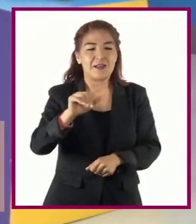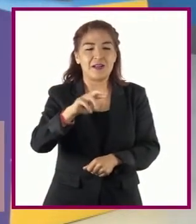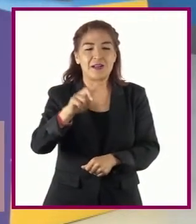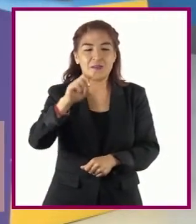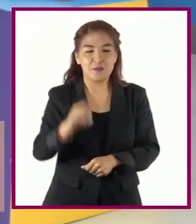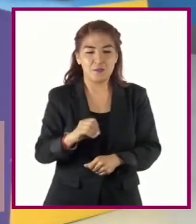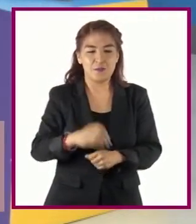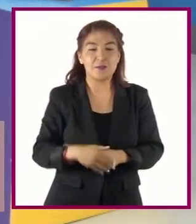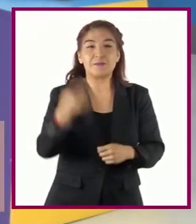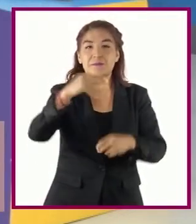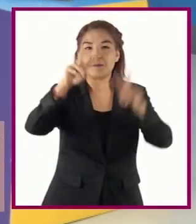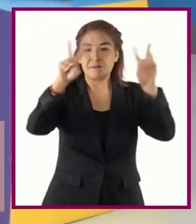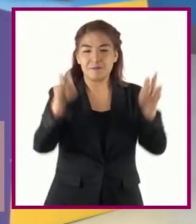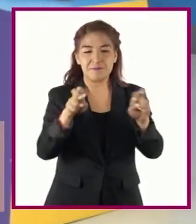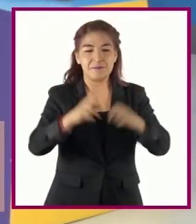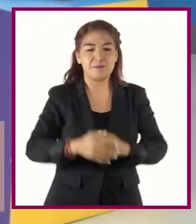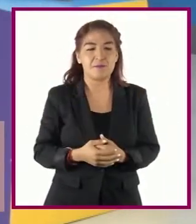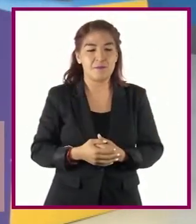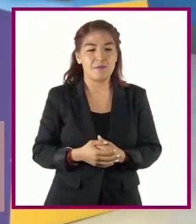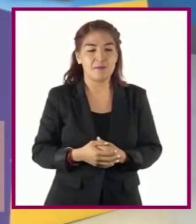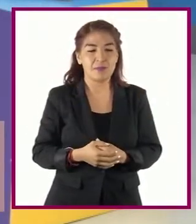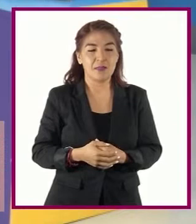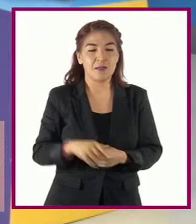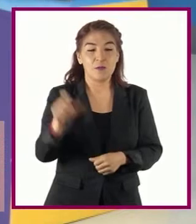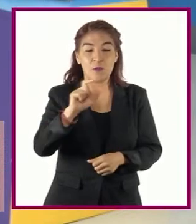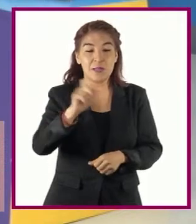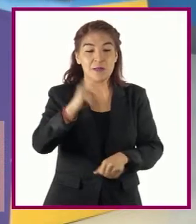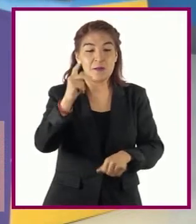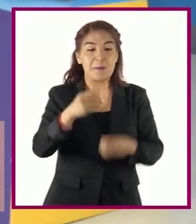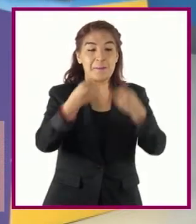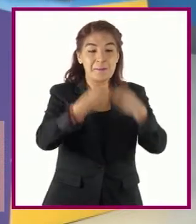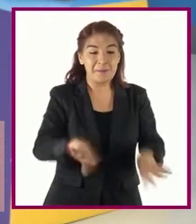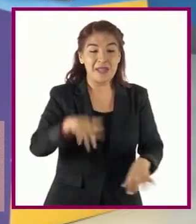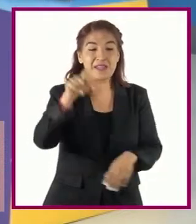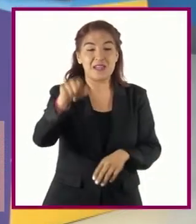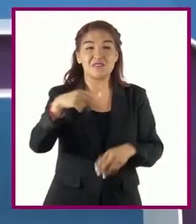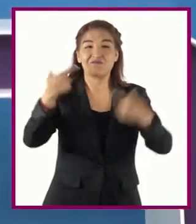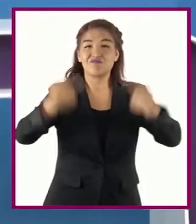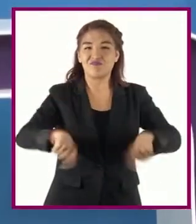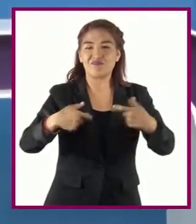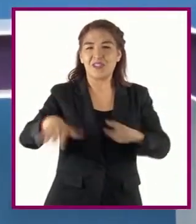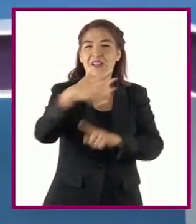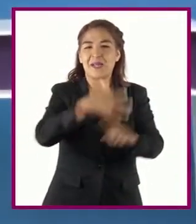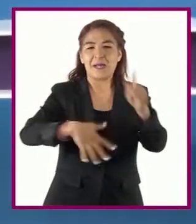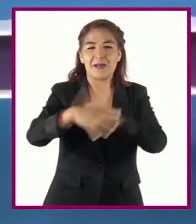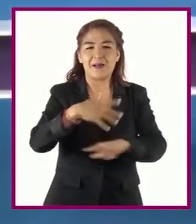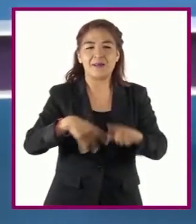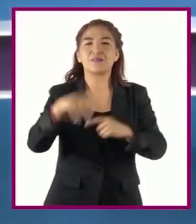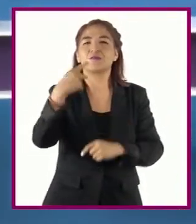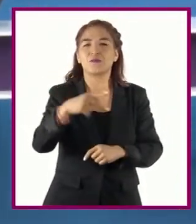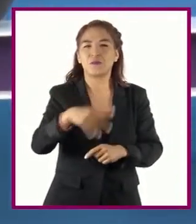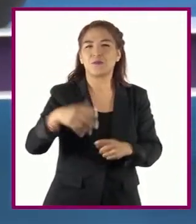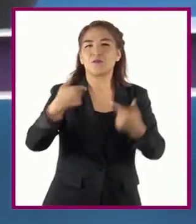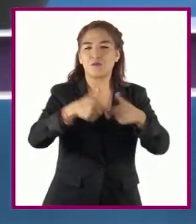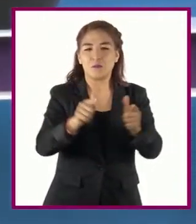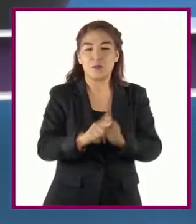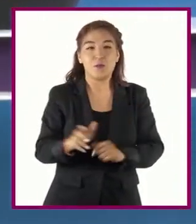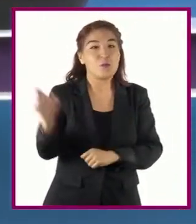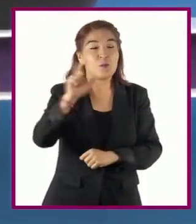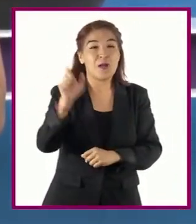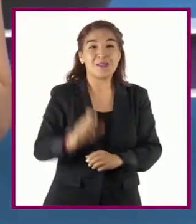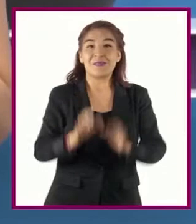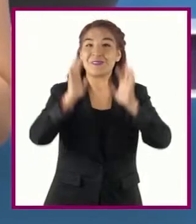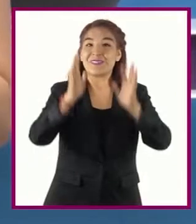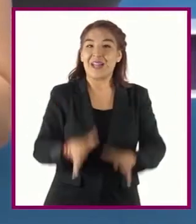Avilés. Se titula Cuando pierda sus cabellos la burguesía. Cuando llegue la aurora y pierda